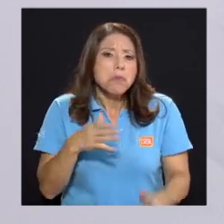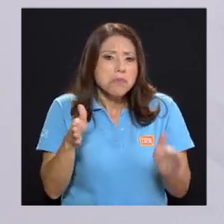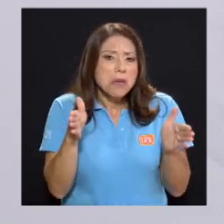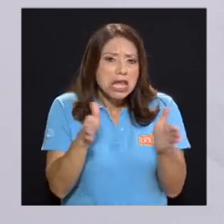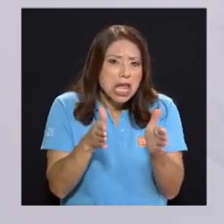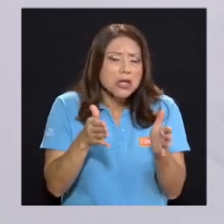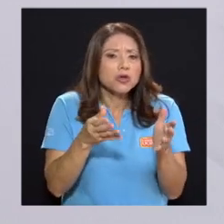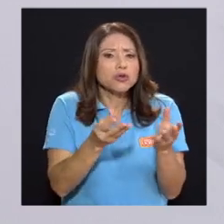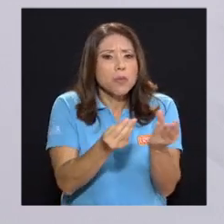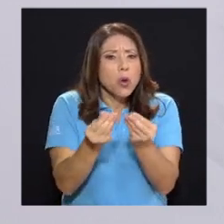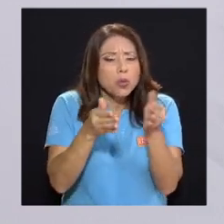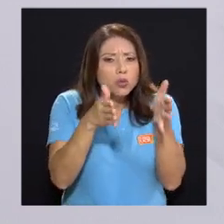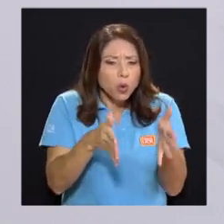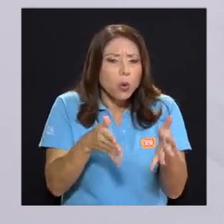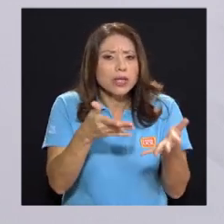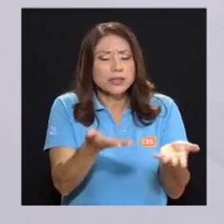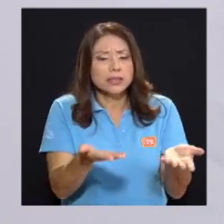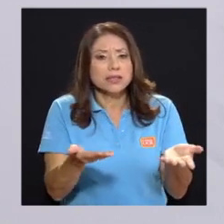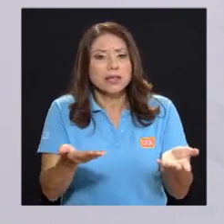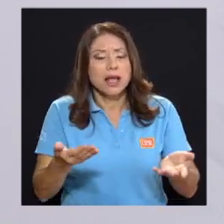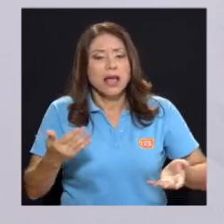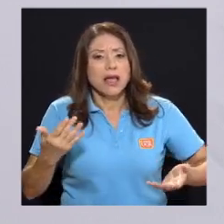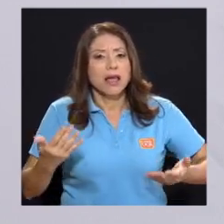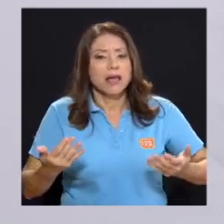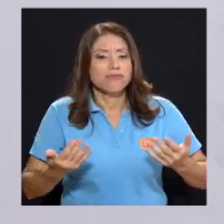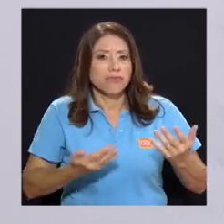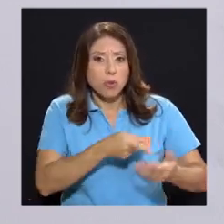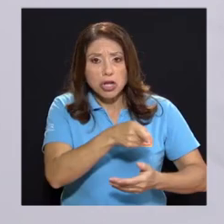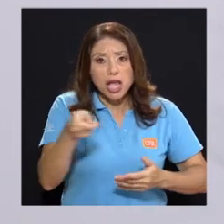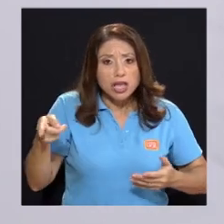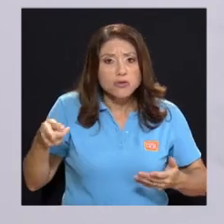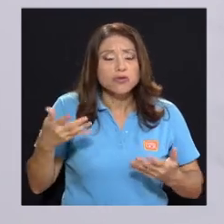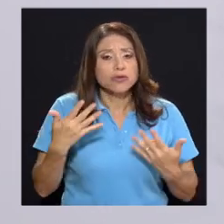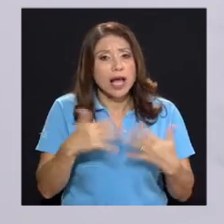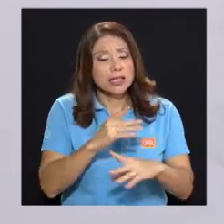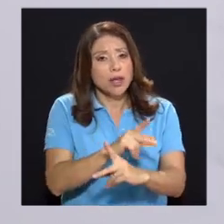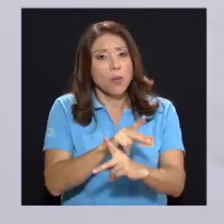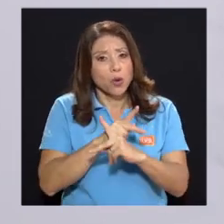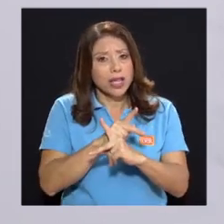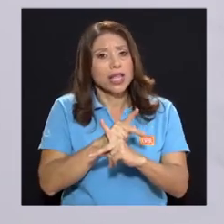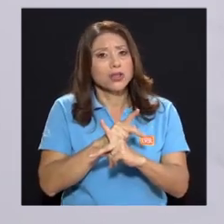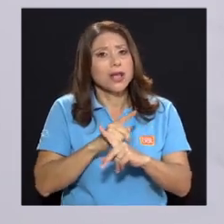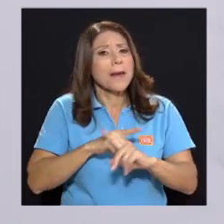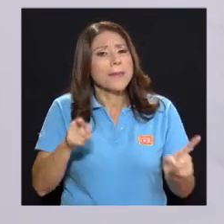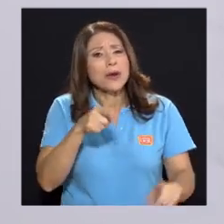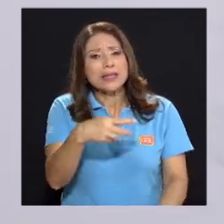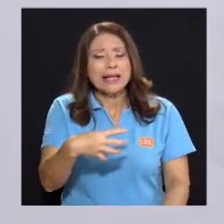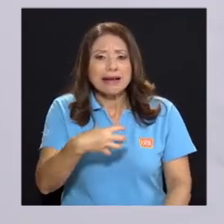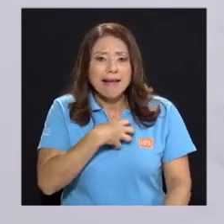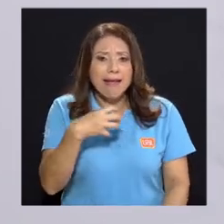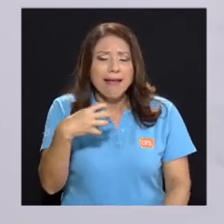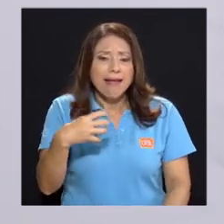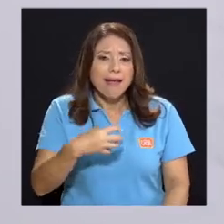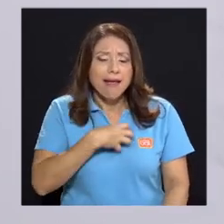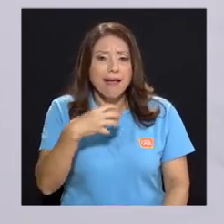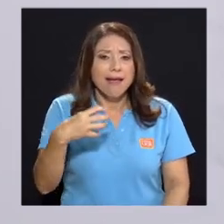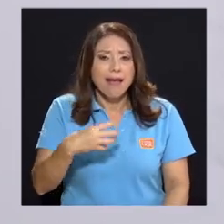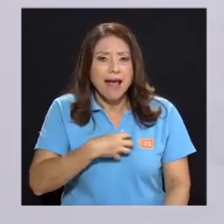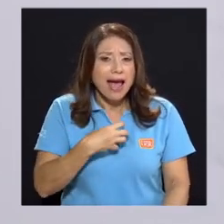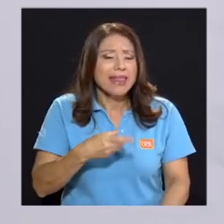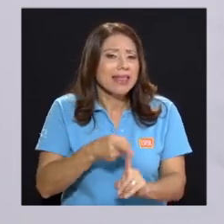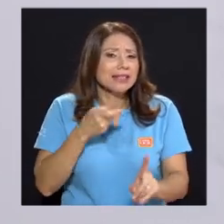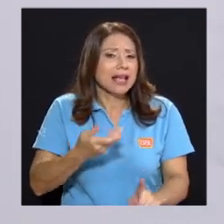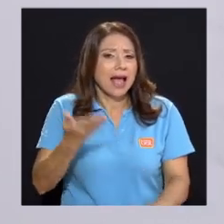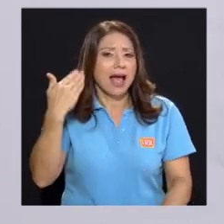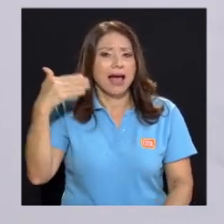en el sentido de que han estado protegidos pero es una caja que viene de